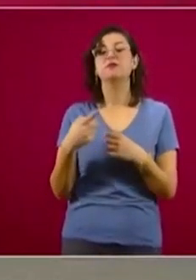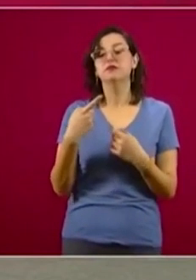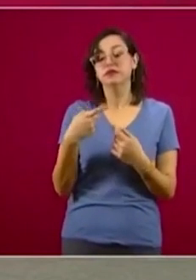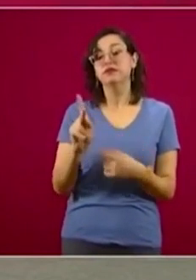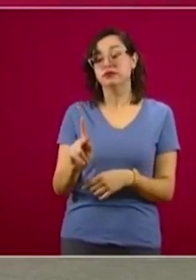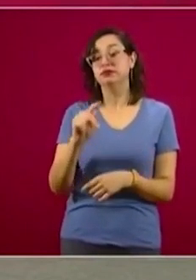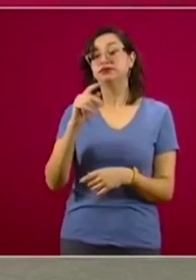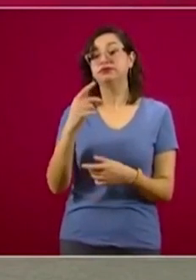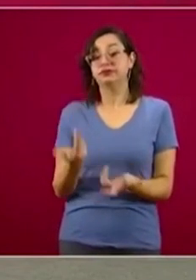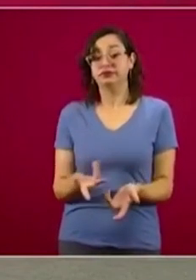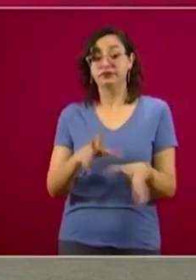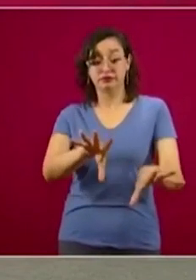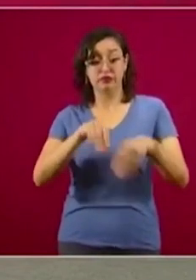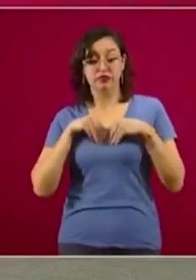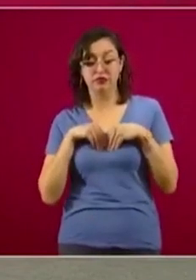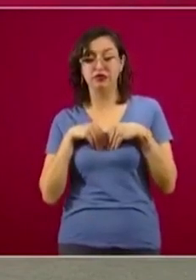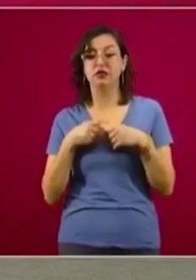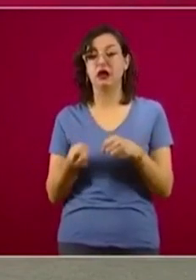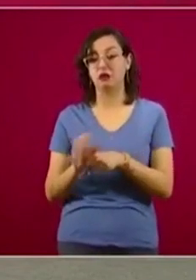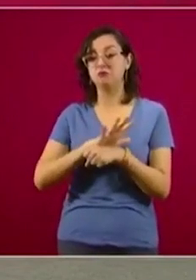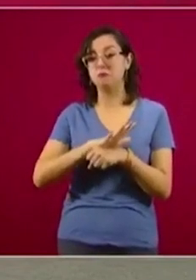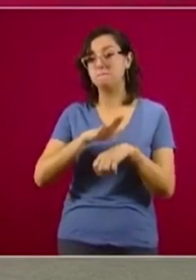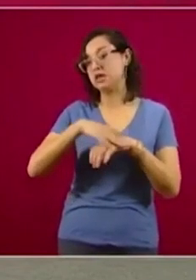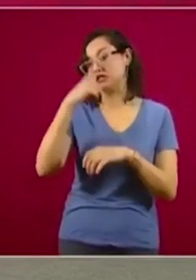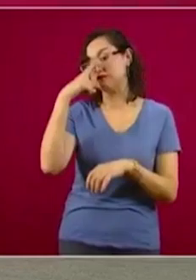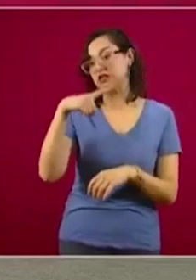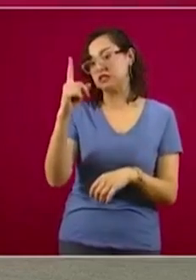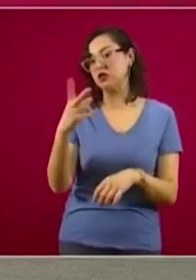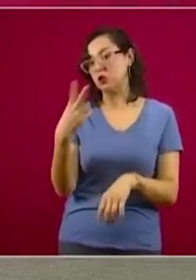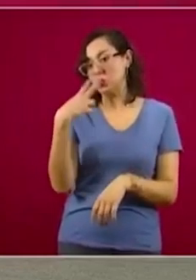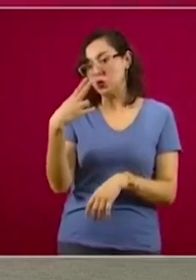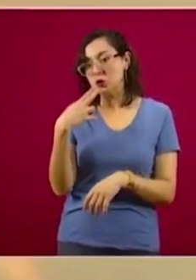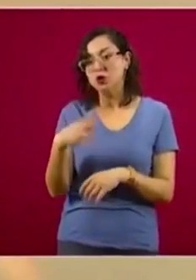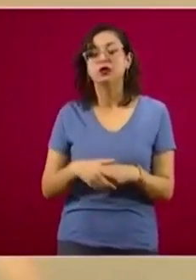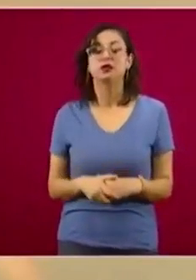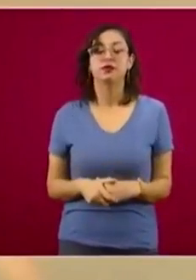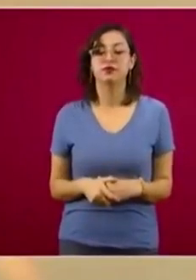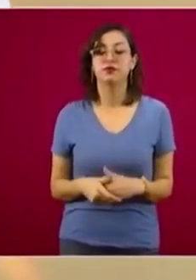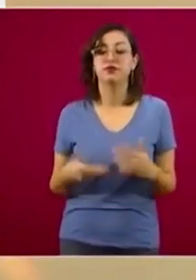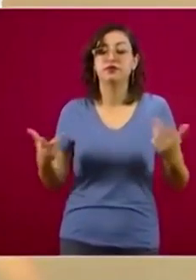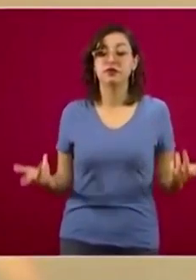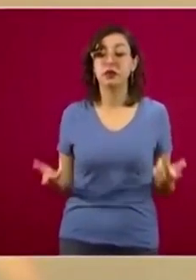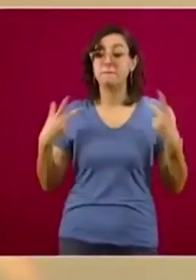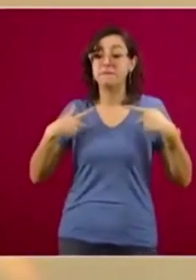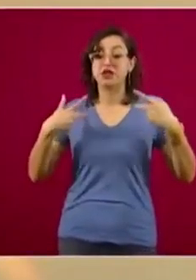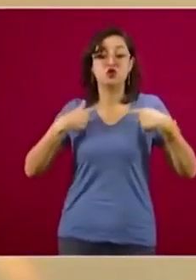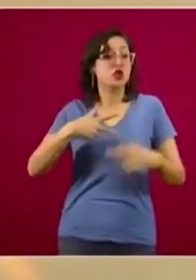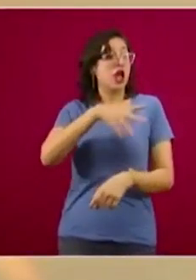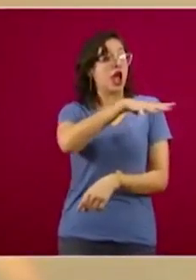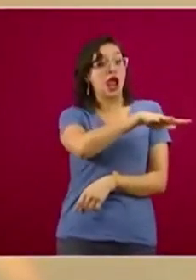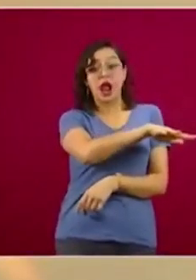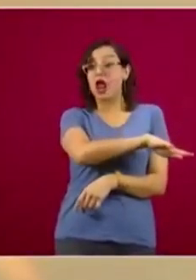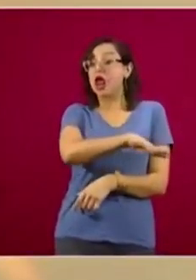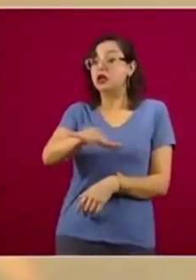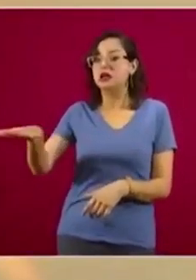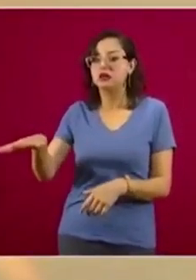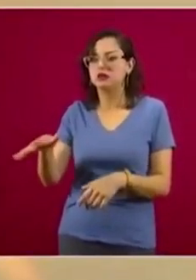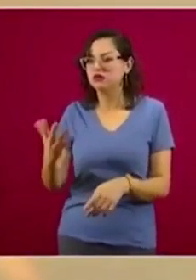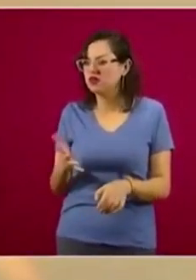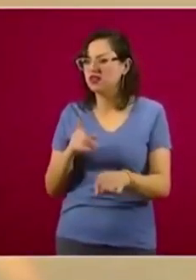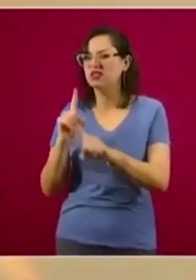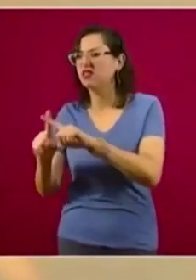puede aumentar el peligro de tener con una virus como este es un fenómeno que ocurre en toda la población llega un momento en que no se